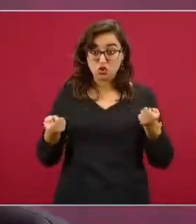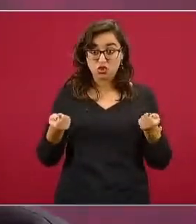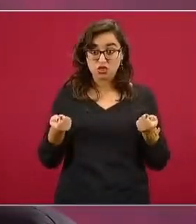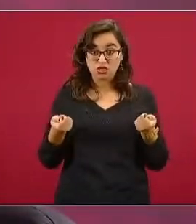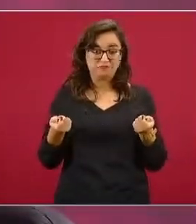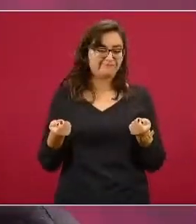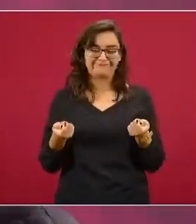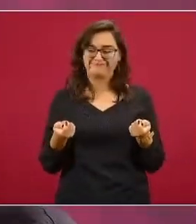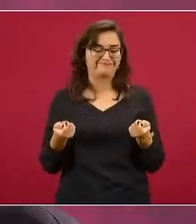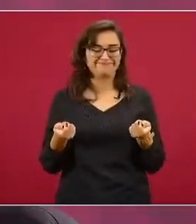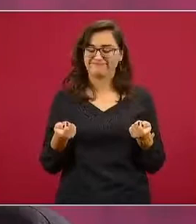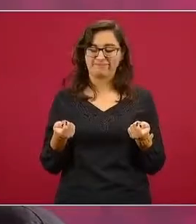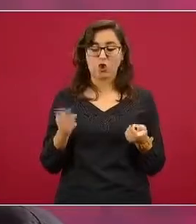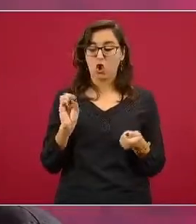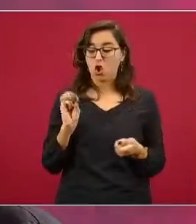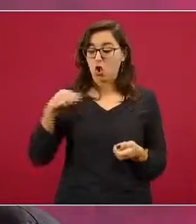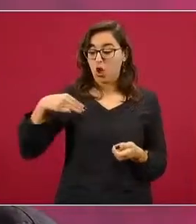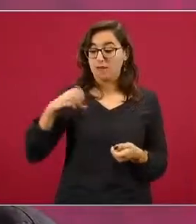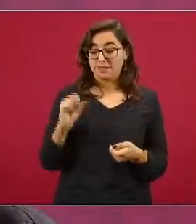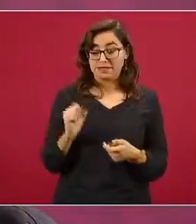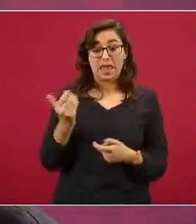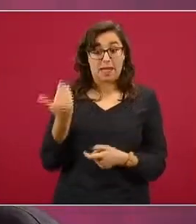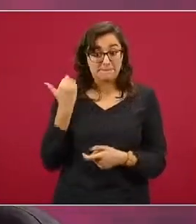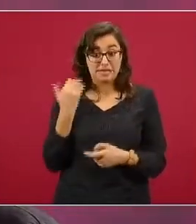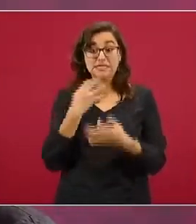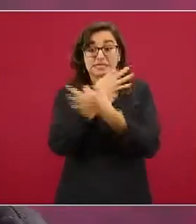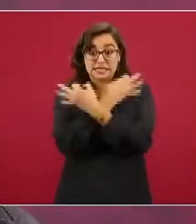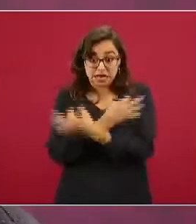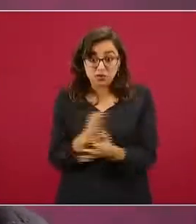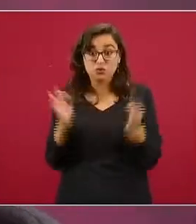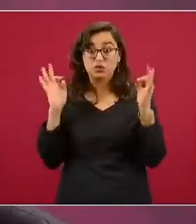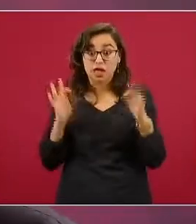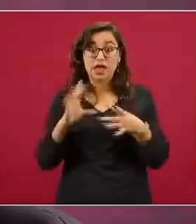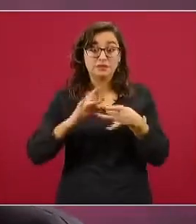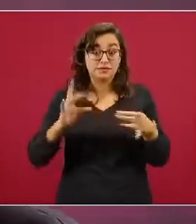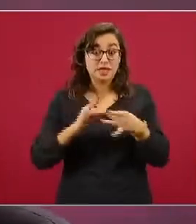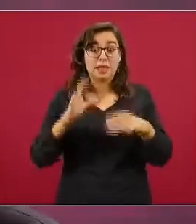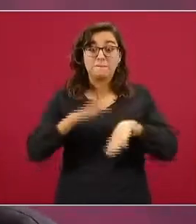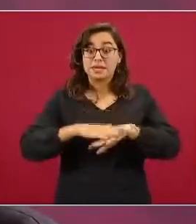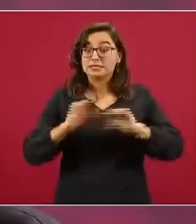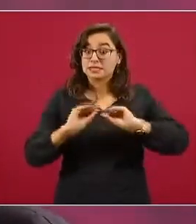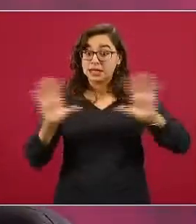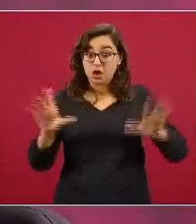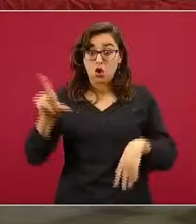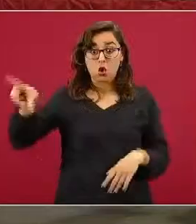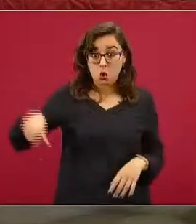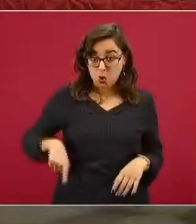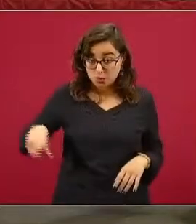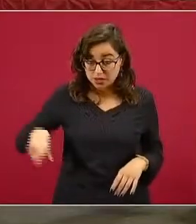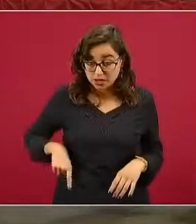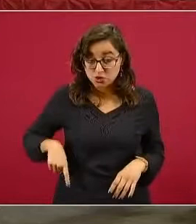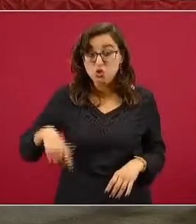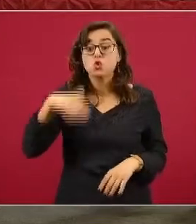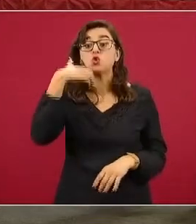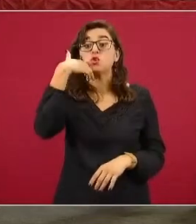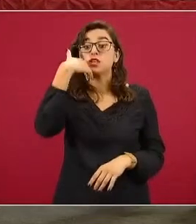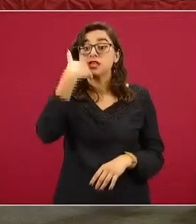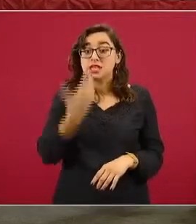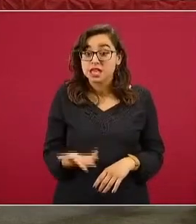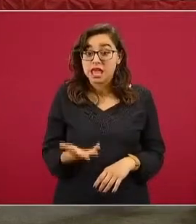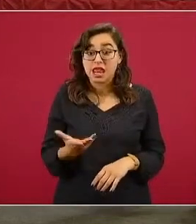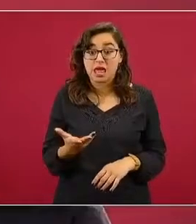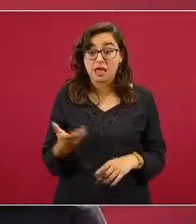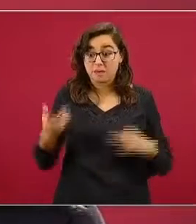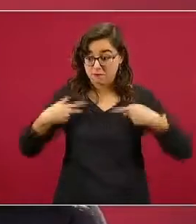es. La Organización Mundial de la Salud se acaba de pronunciar al respecto, aclarando que ningún gobierno pretende que libremente